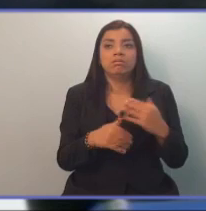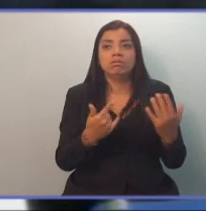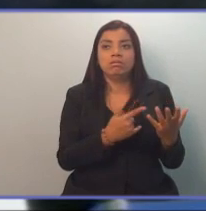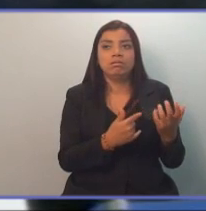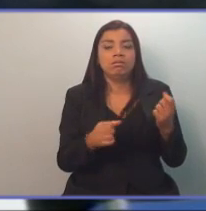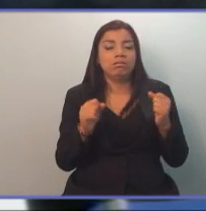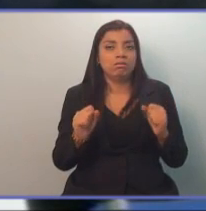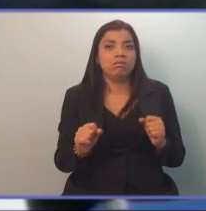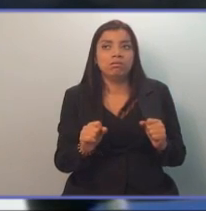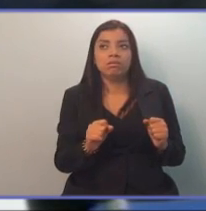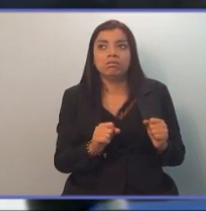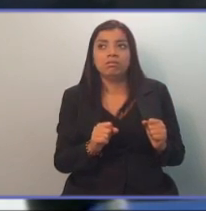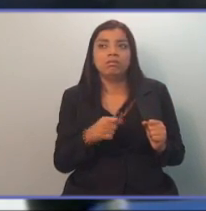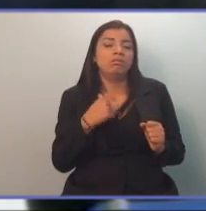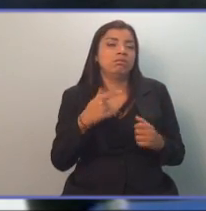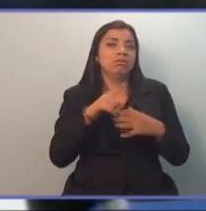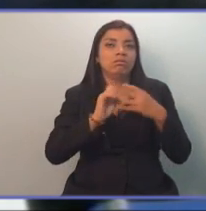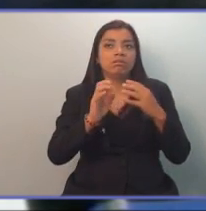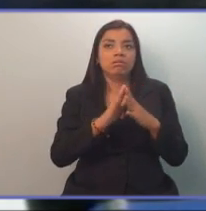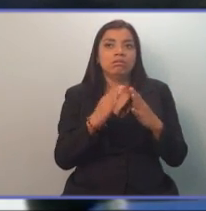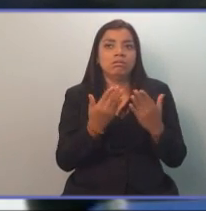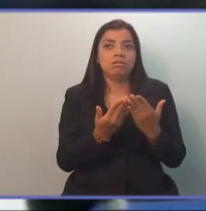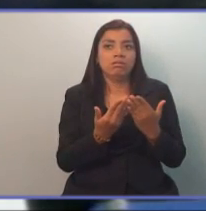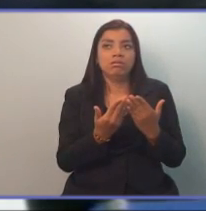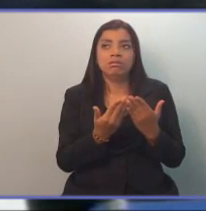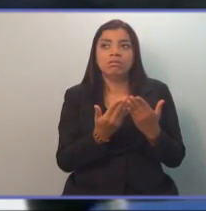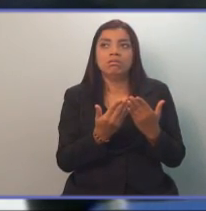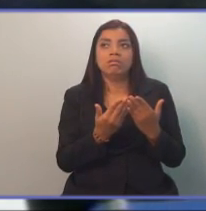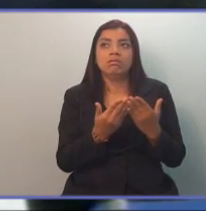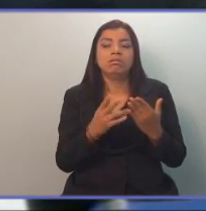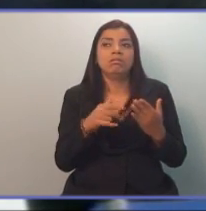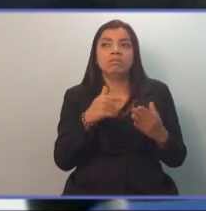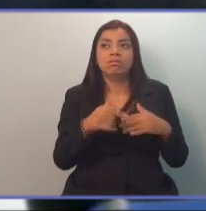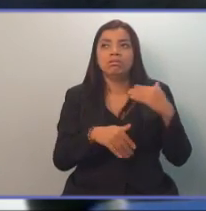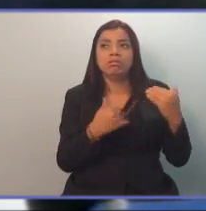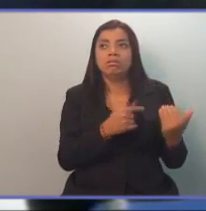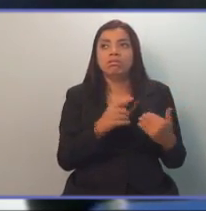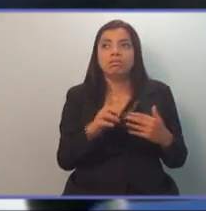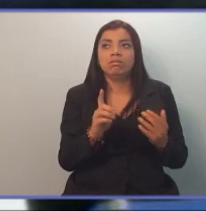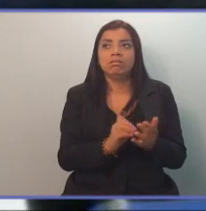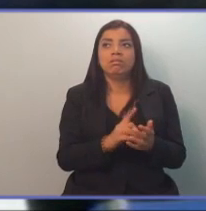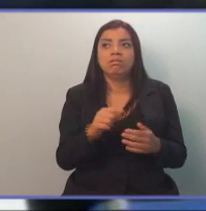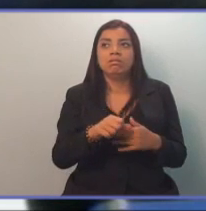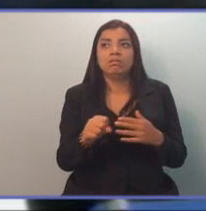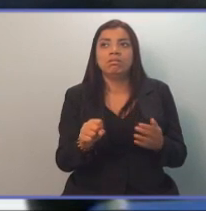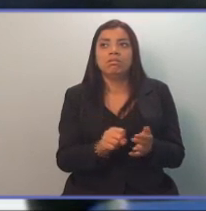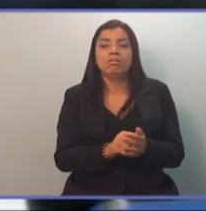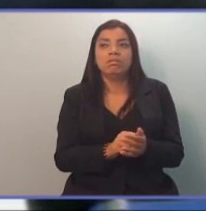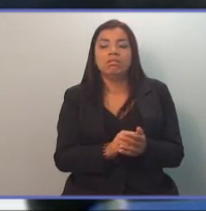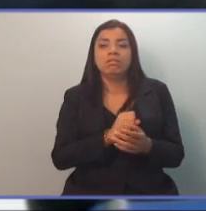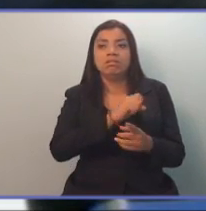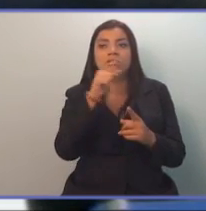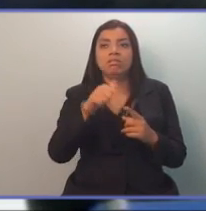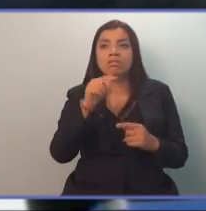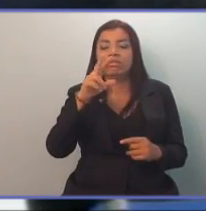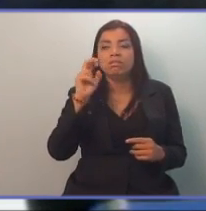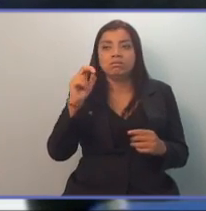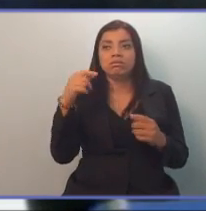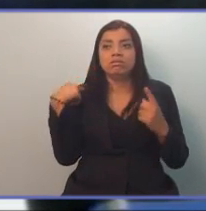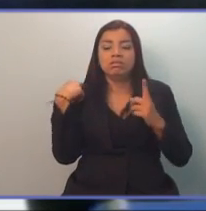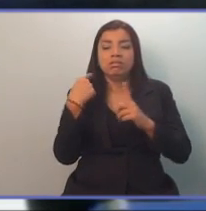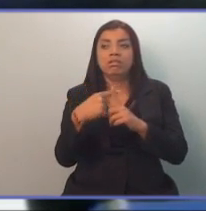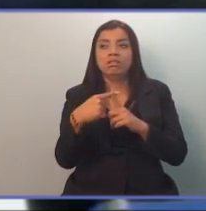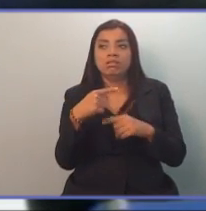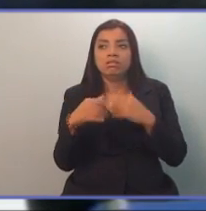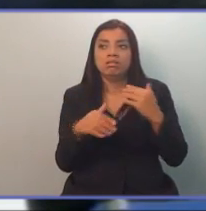realizar reformas constitucionales. El periodo de funciones de los diputados de la Asamblea Legislativa llega hasta el 30 de abril y